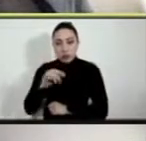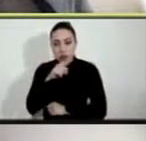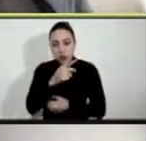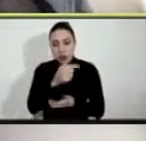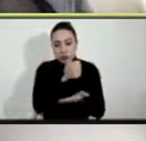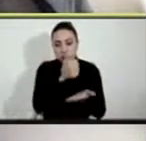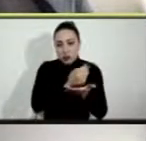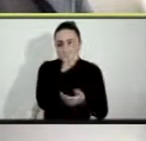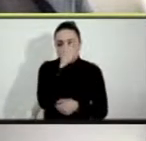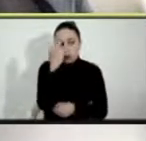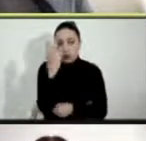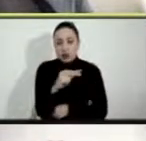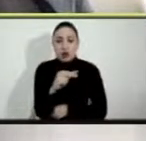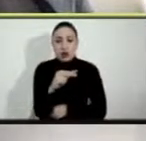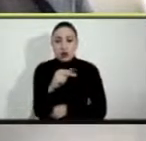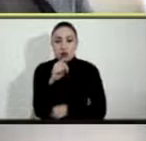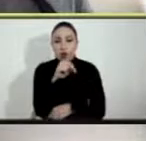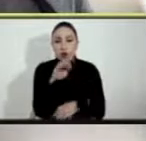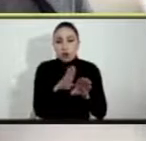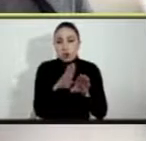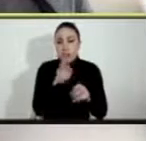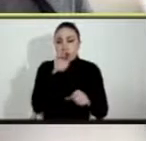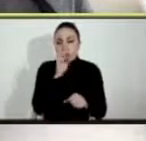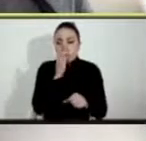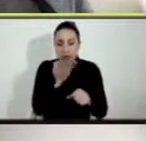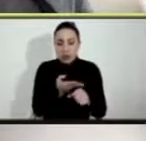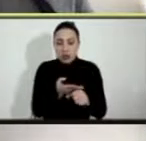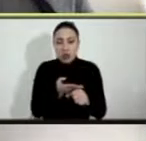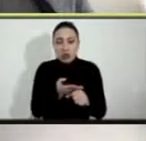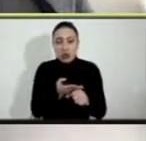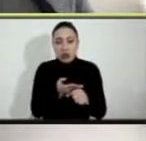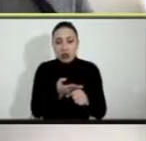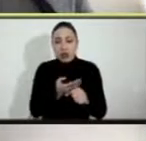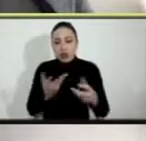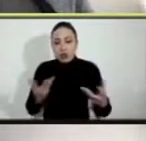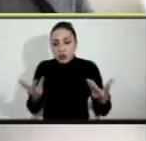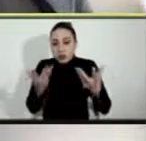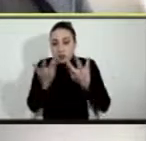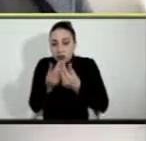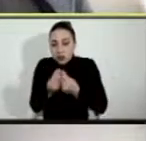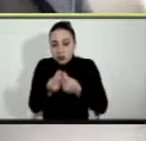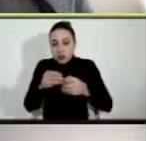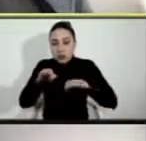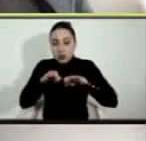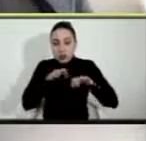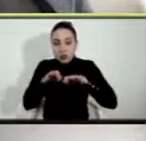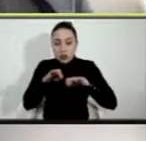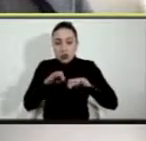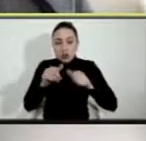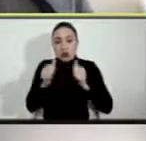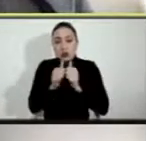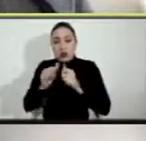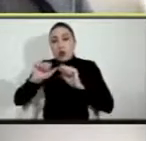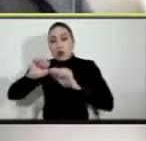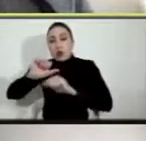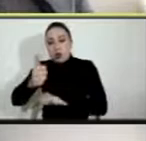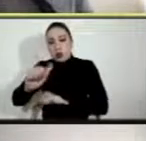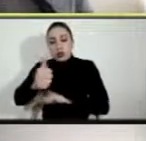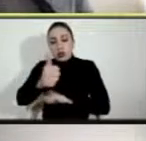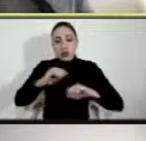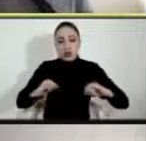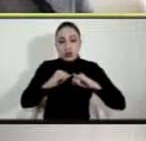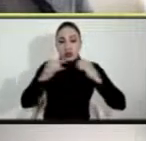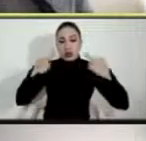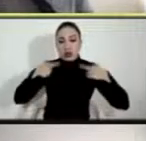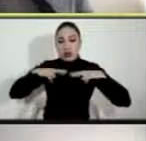que, en el ámbito de sus atribuciones y en coordinación con las autoridades competentes, se realicen las acciones